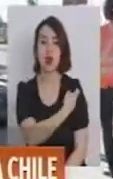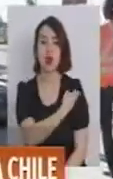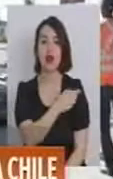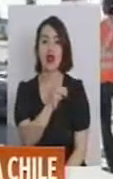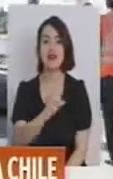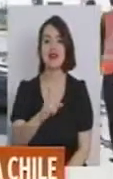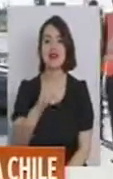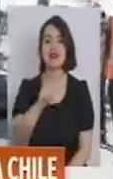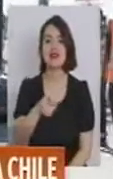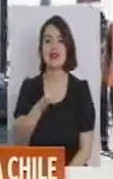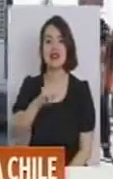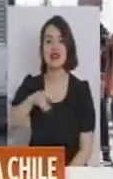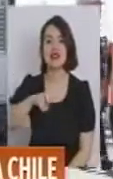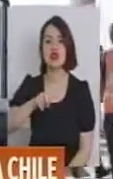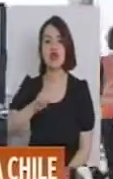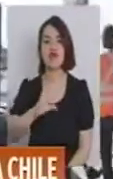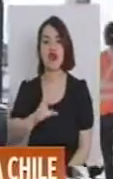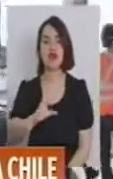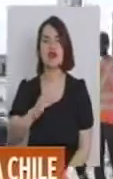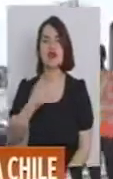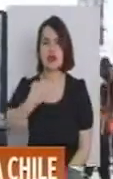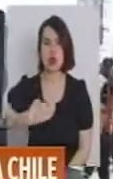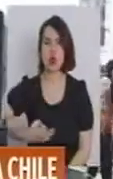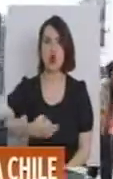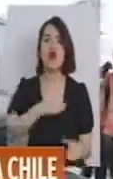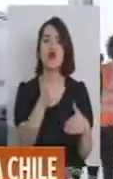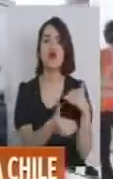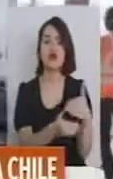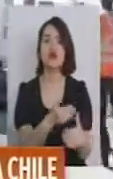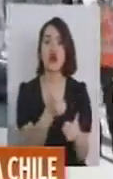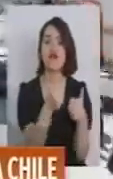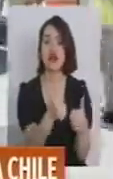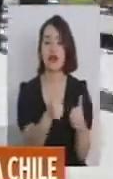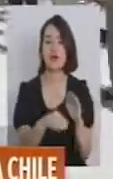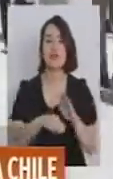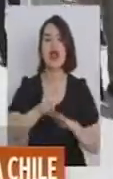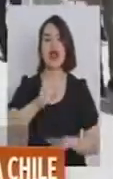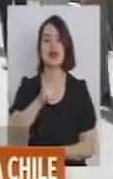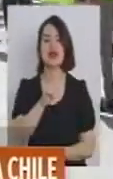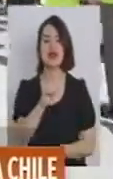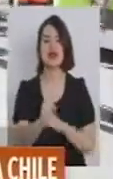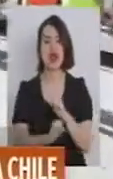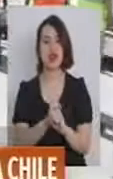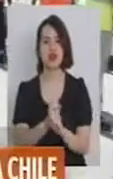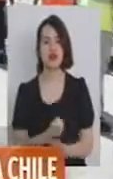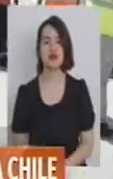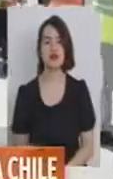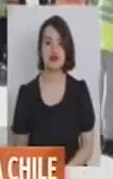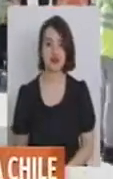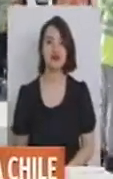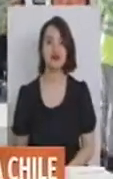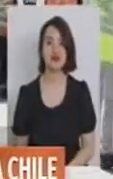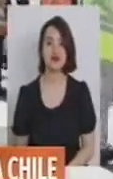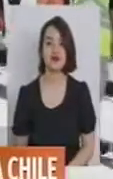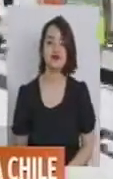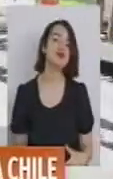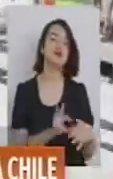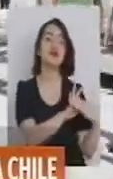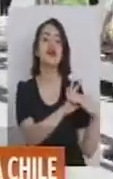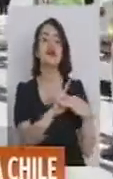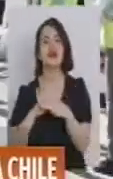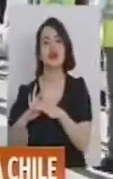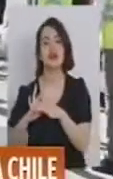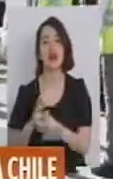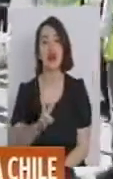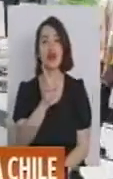es segura y es eficaz para mayores de 60 años. Y en consecuencia, estos